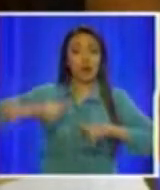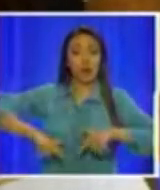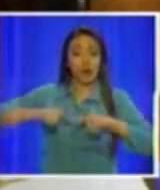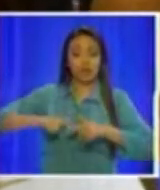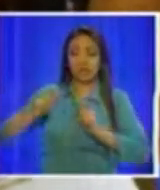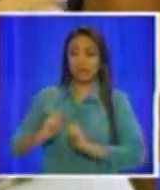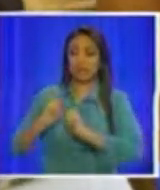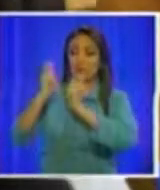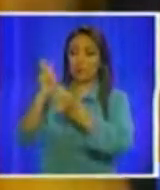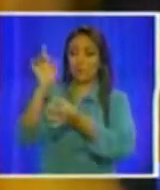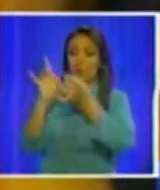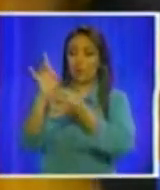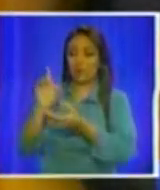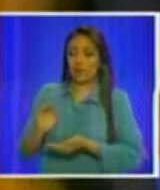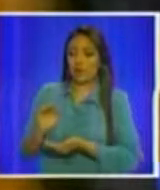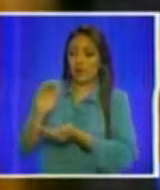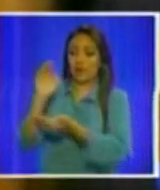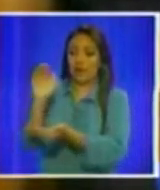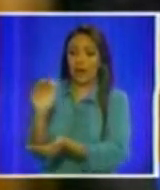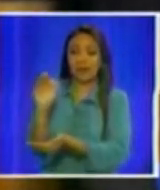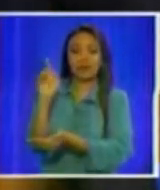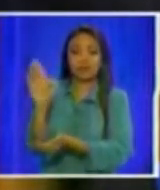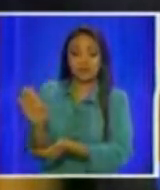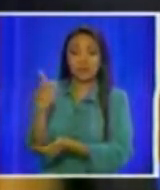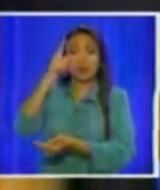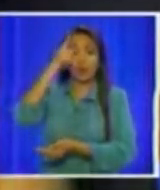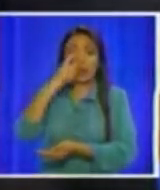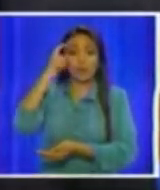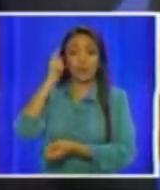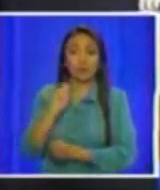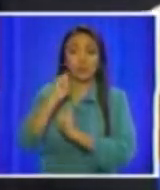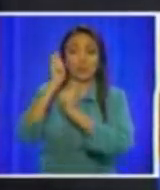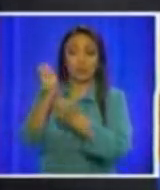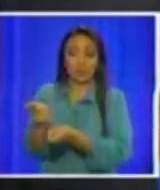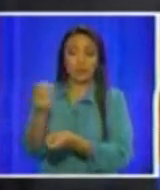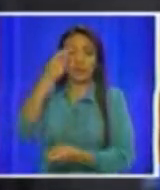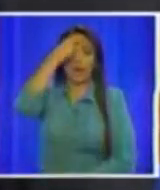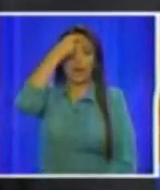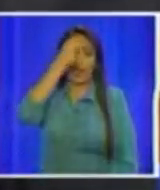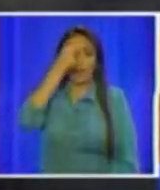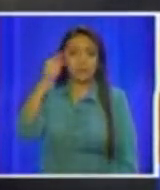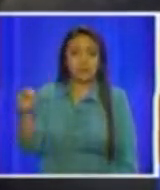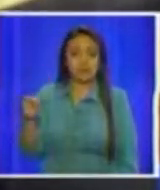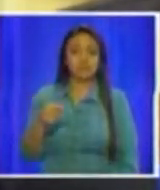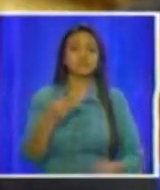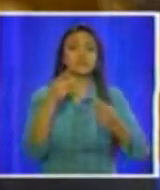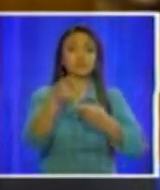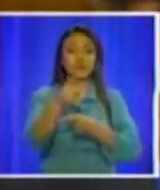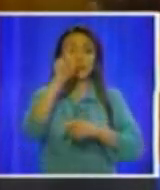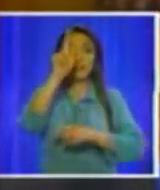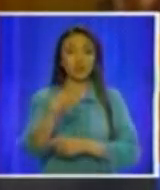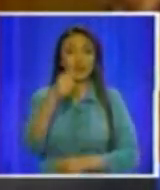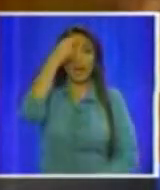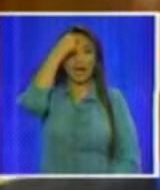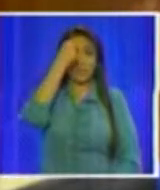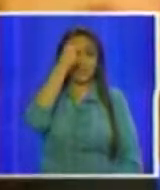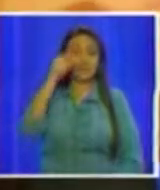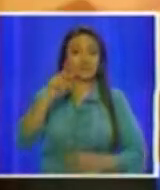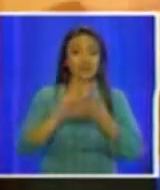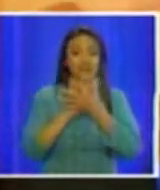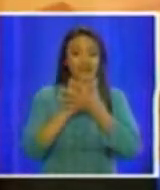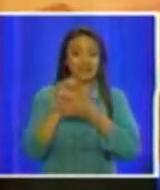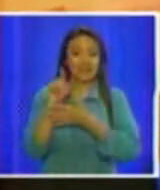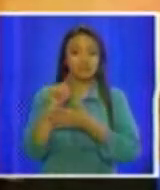Mérito en el grado de oficial que el gobierno entregó a Carapaz. Mientras tanto, la locomotora del Carchi le obsequió